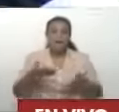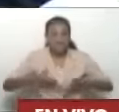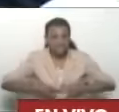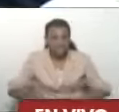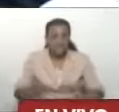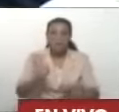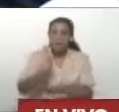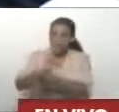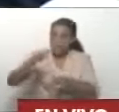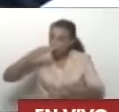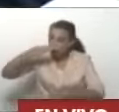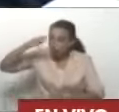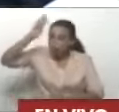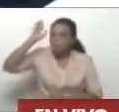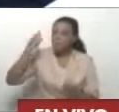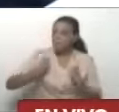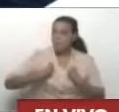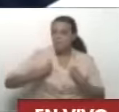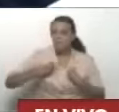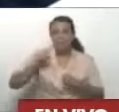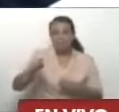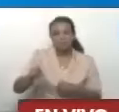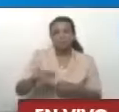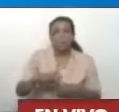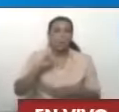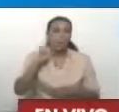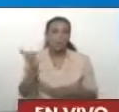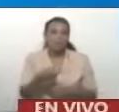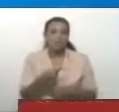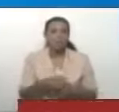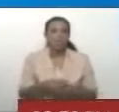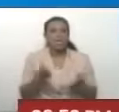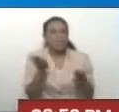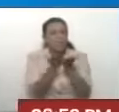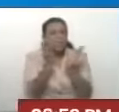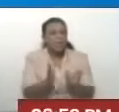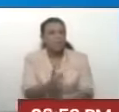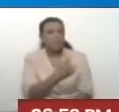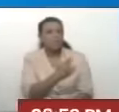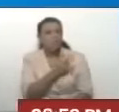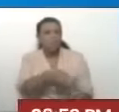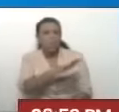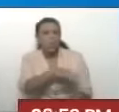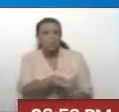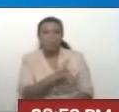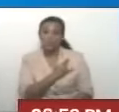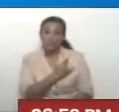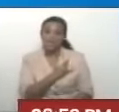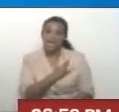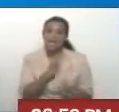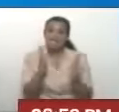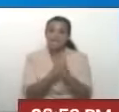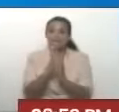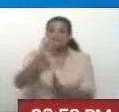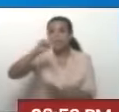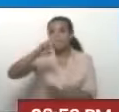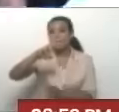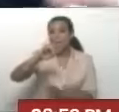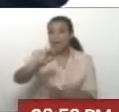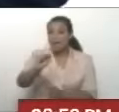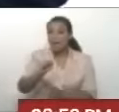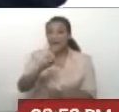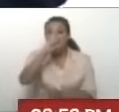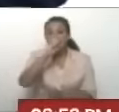y criado y todavía vivo en Guarenas. Oye, ¿verdad? ¿Y estudiaste en la universidad dónde? En la Universidad Santa María. Graduado en el